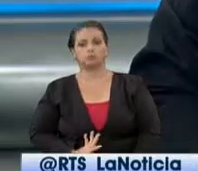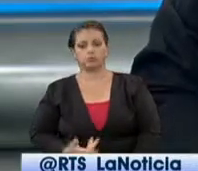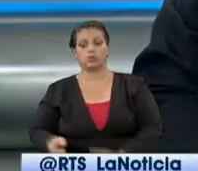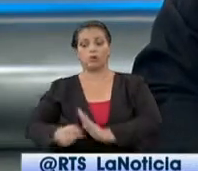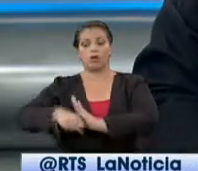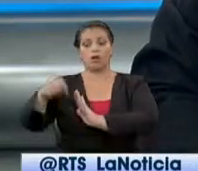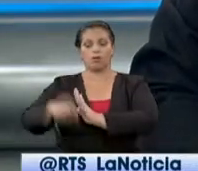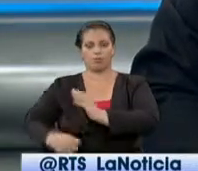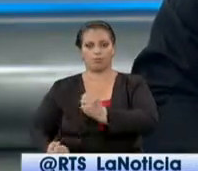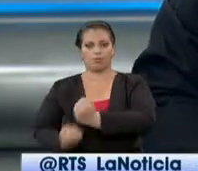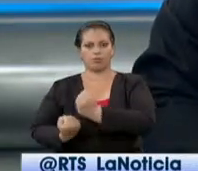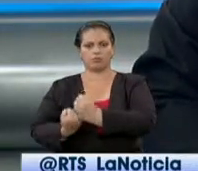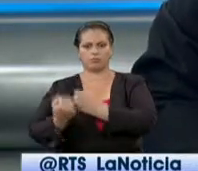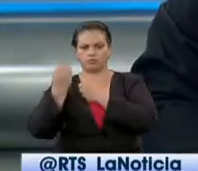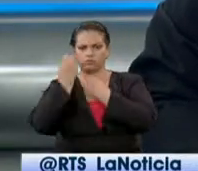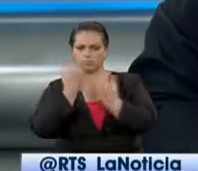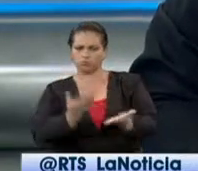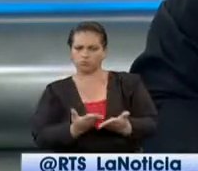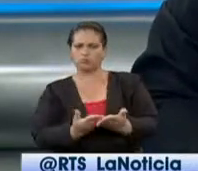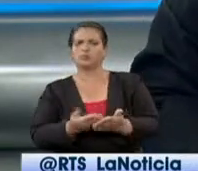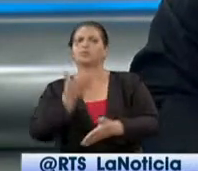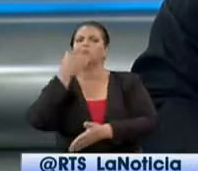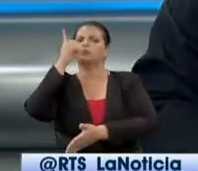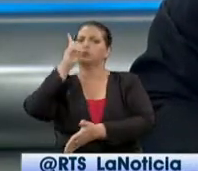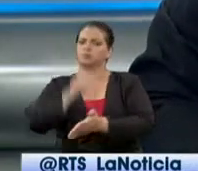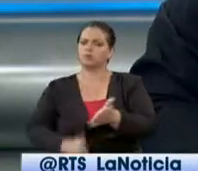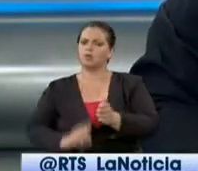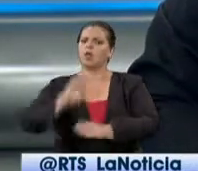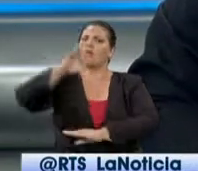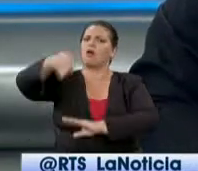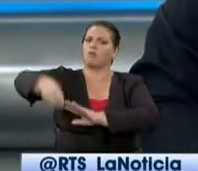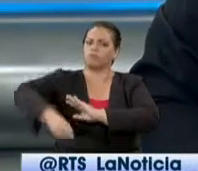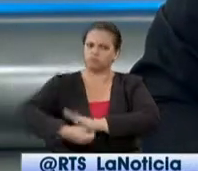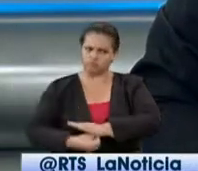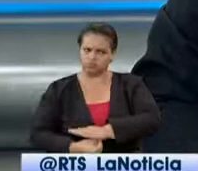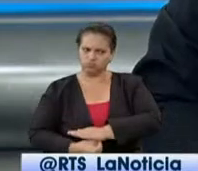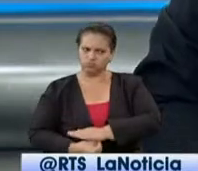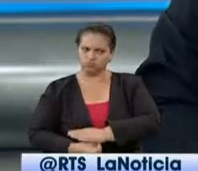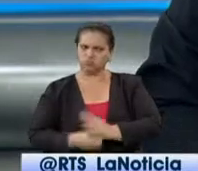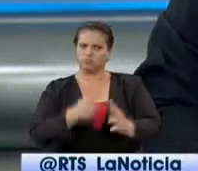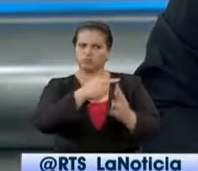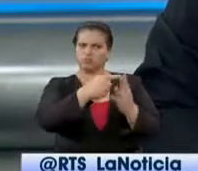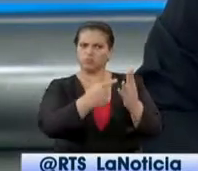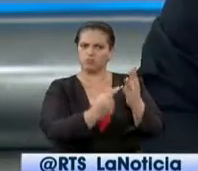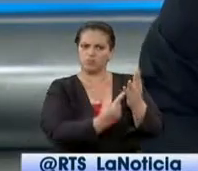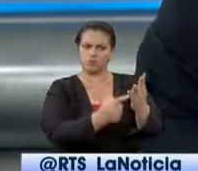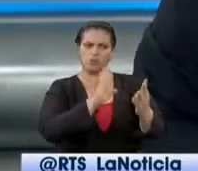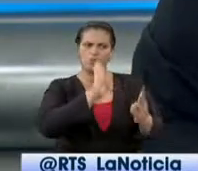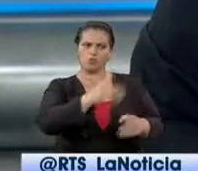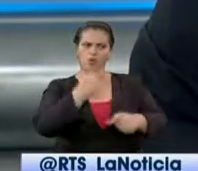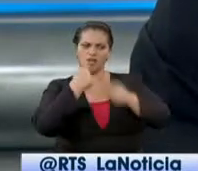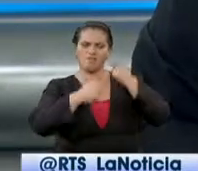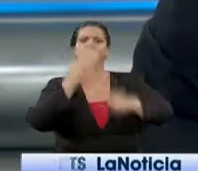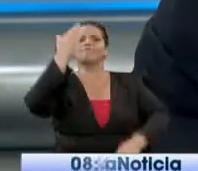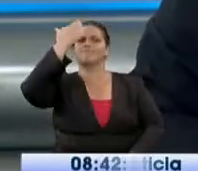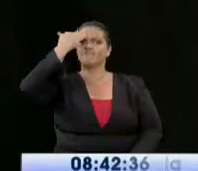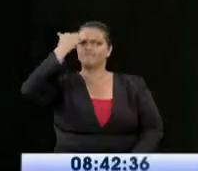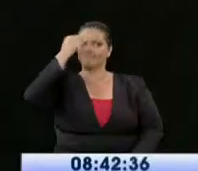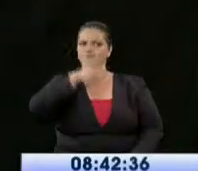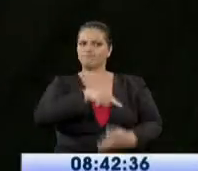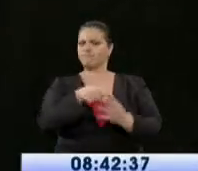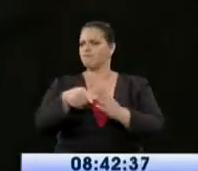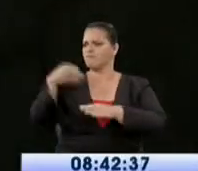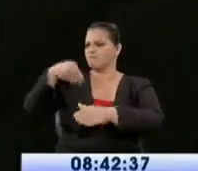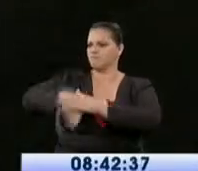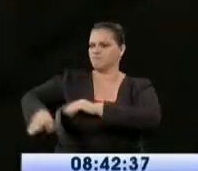los jefes de los uniformados sí tenían conocimiento del operativo. Veamos. Y yo